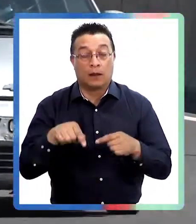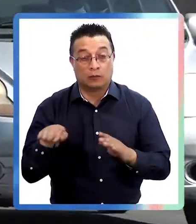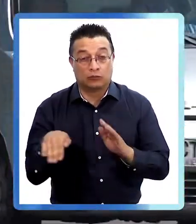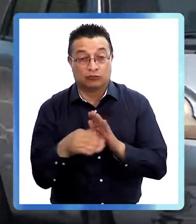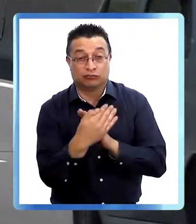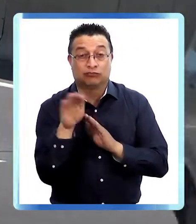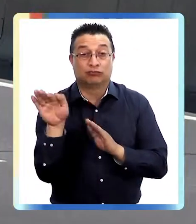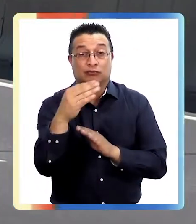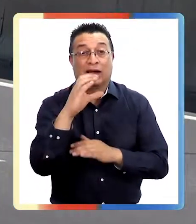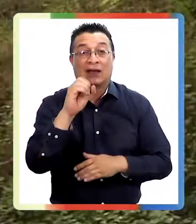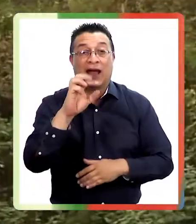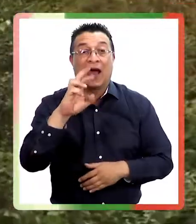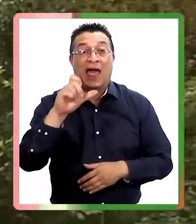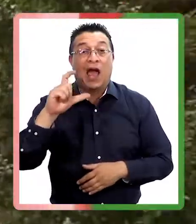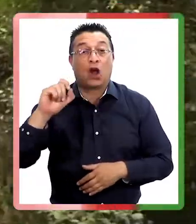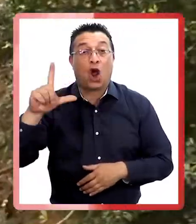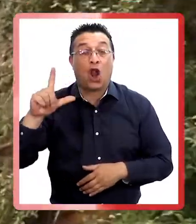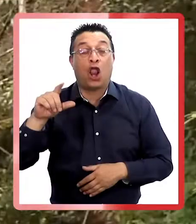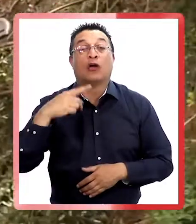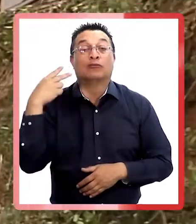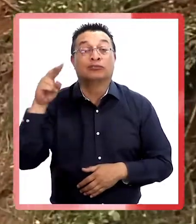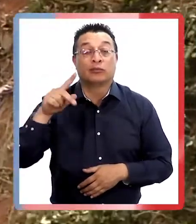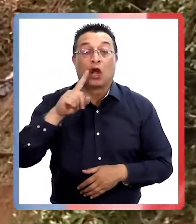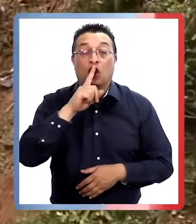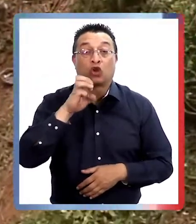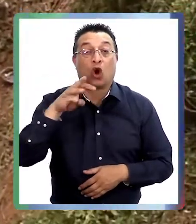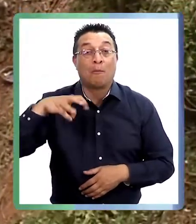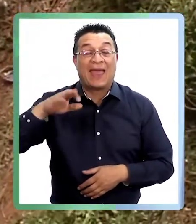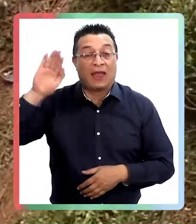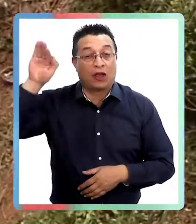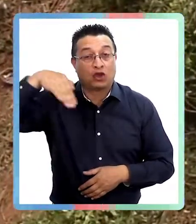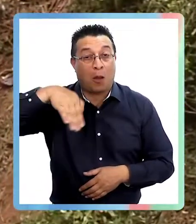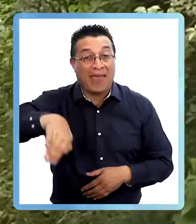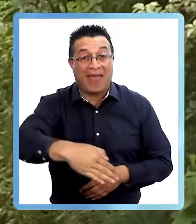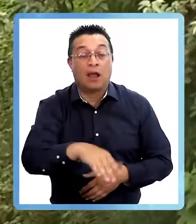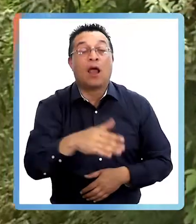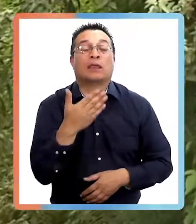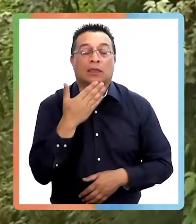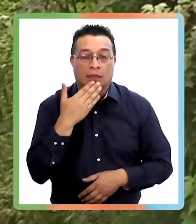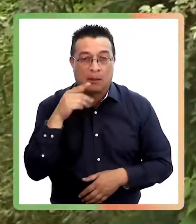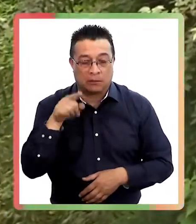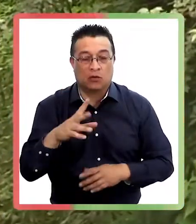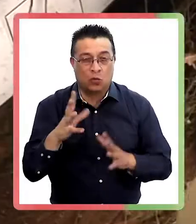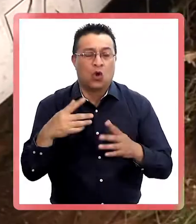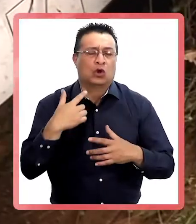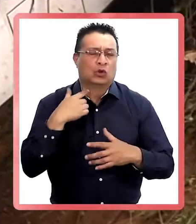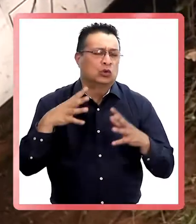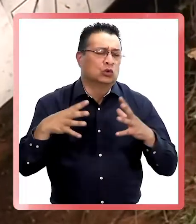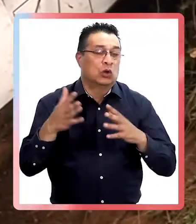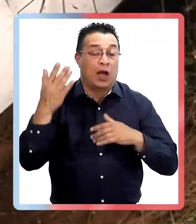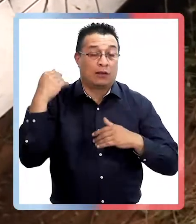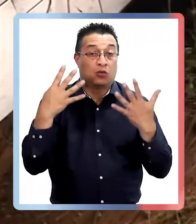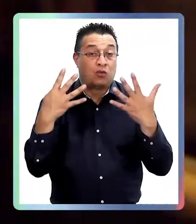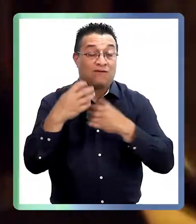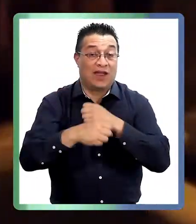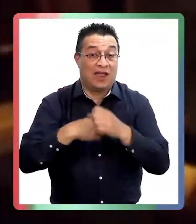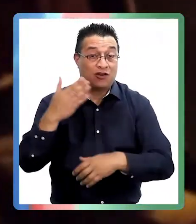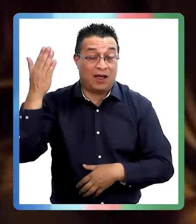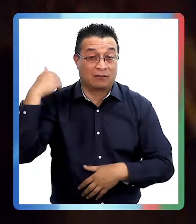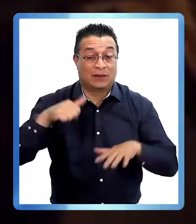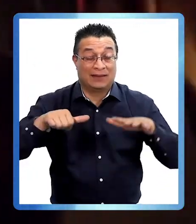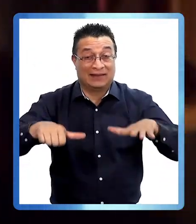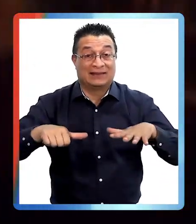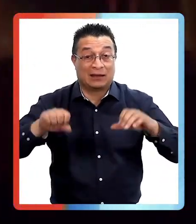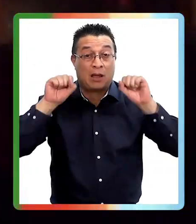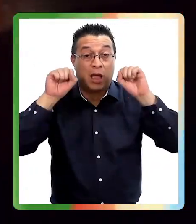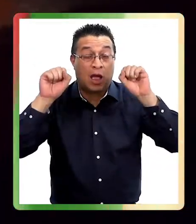Caracol, ubicada en la comuna de Tomé, también se han registrado accidentes. Uno de ellos, y el más impactante, fue hace 9 años, cuando